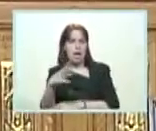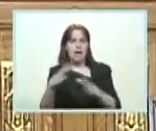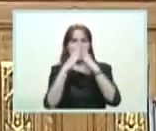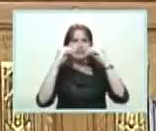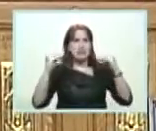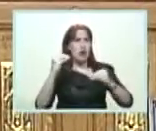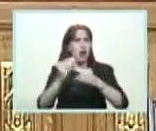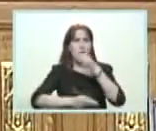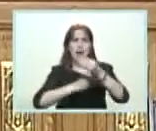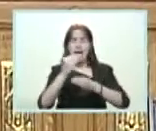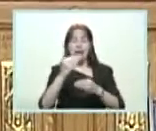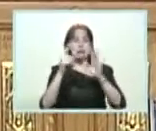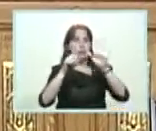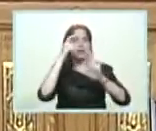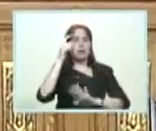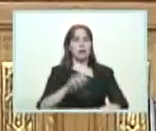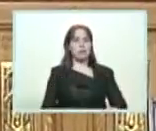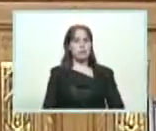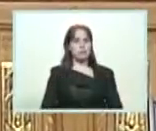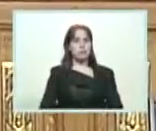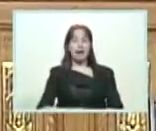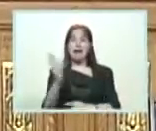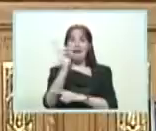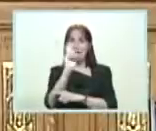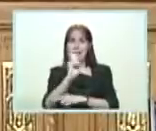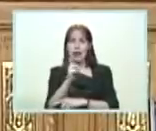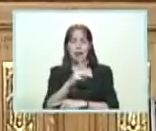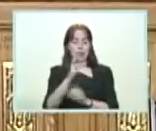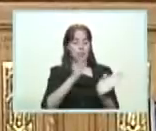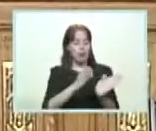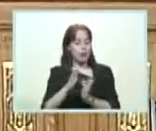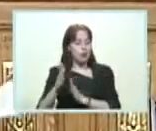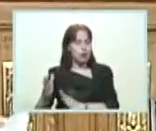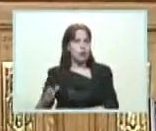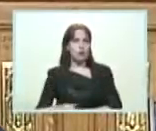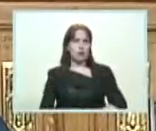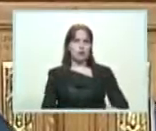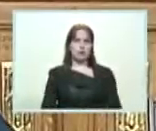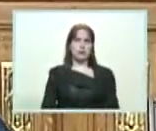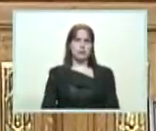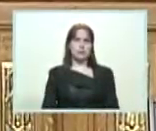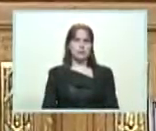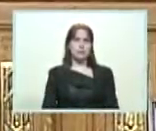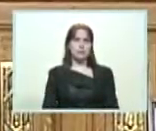todo lo que han hecho apenas en 6 días para empezar a poner orden.